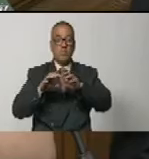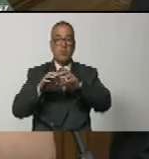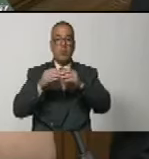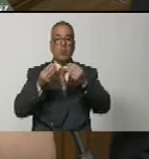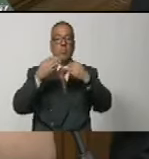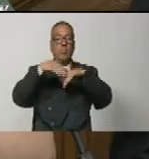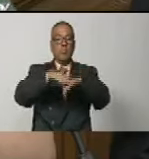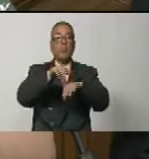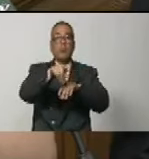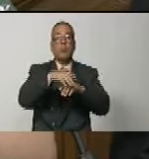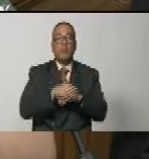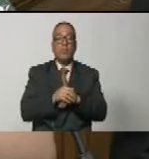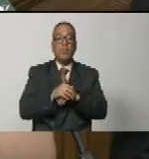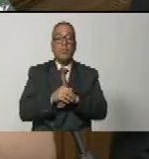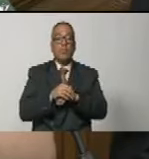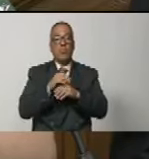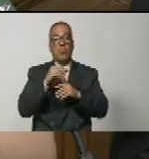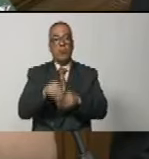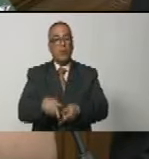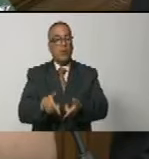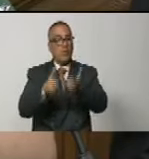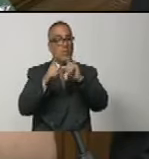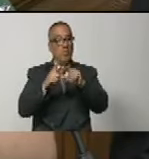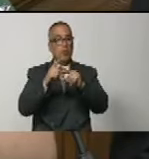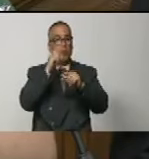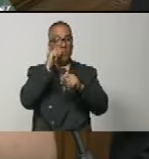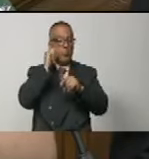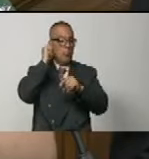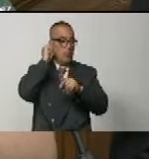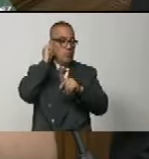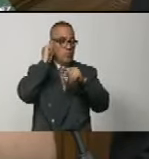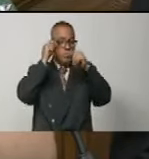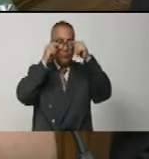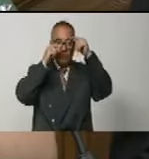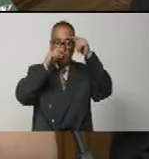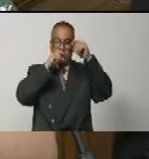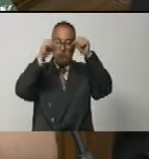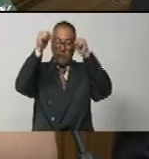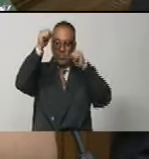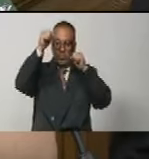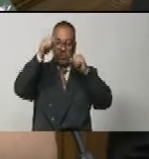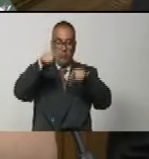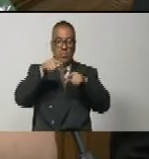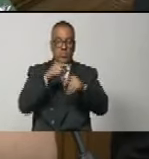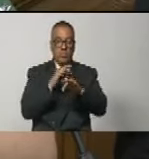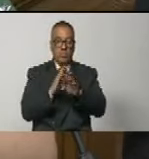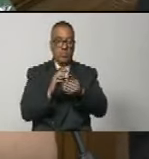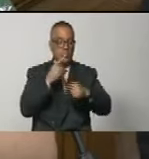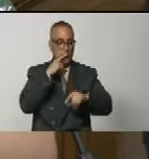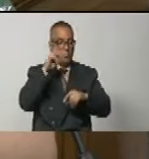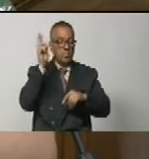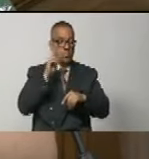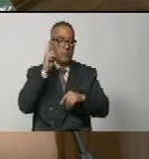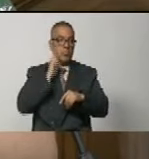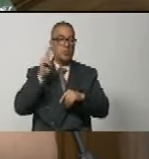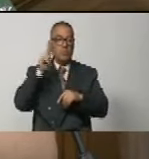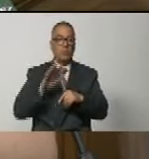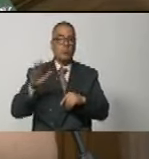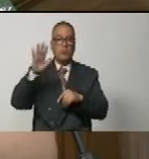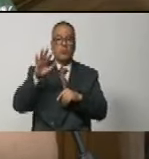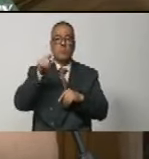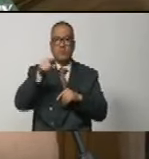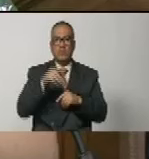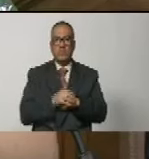Soberanía e Integración, mediante el cual se autoriza al ciudadano Nicolás Maduro Moros, presidente constitucional de la República Bolivariana